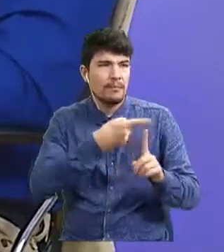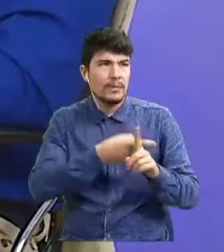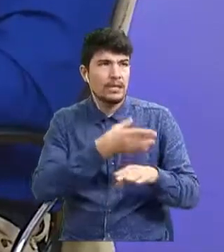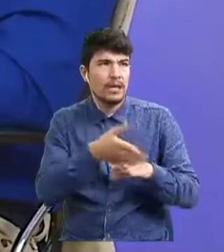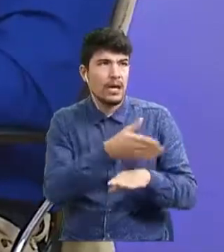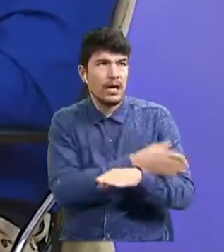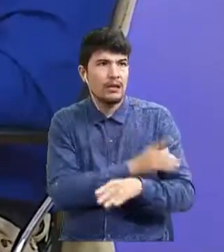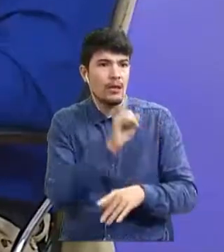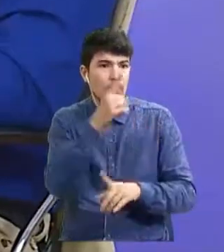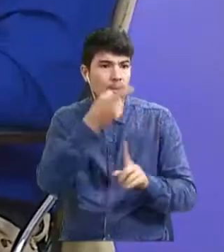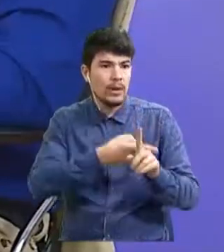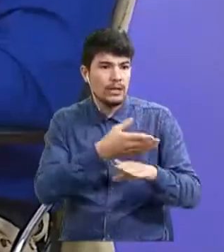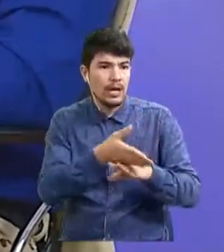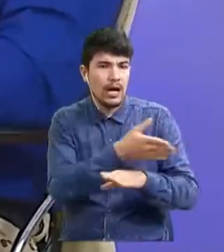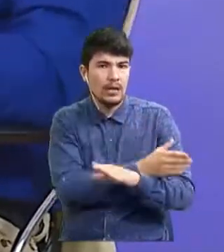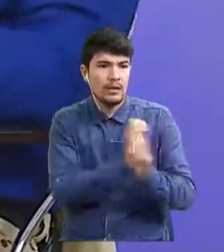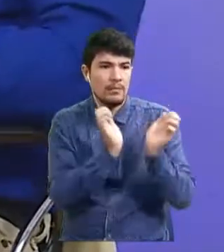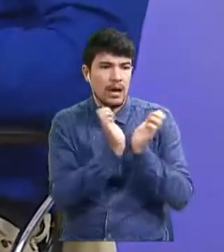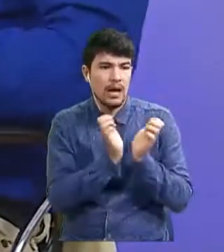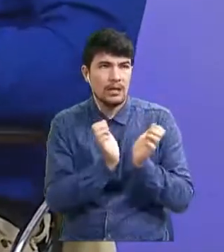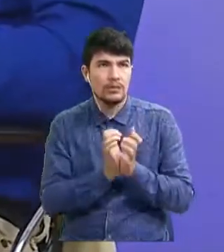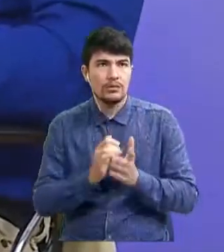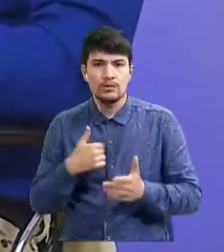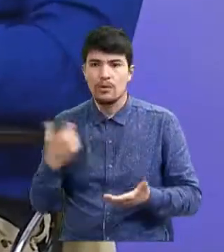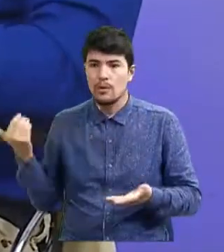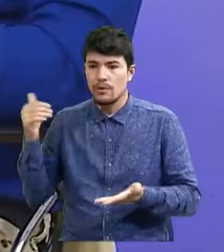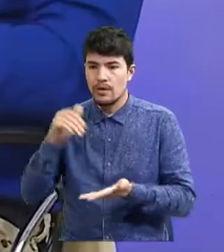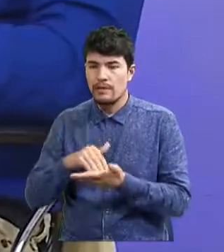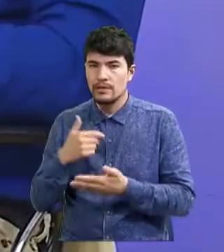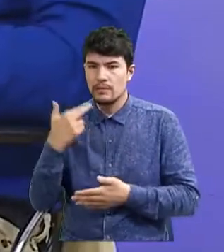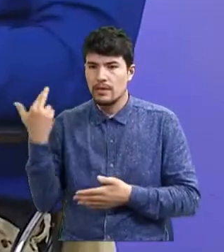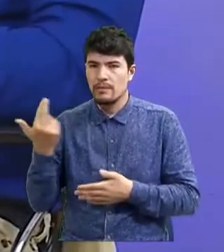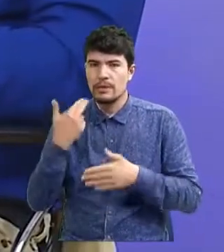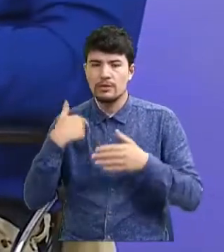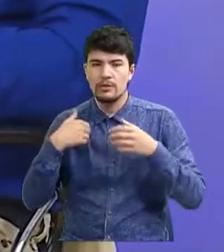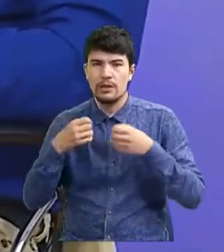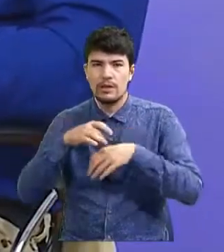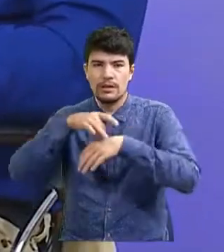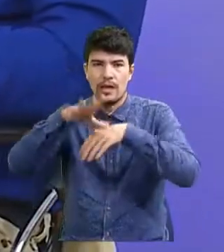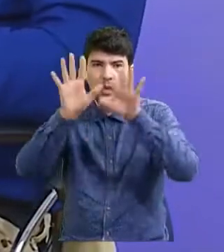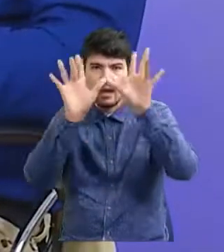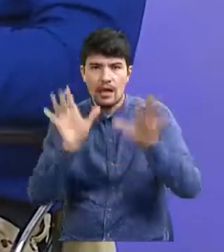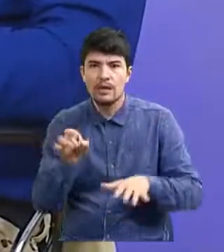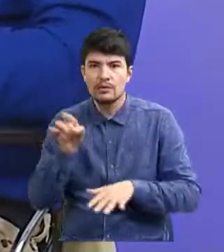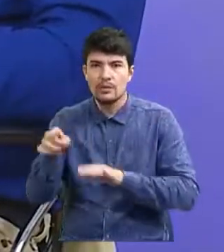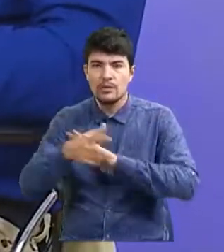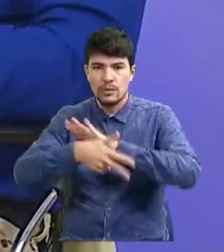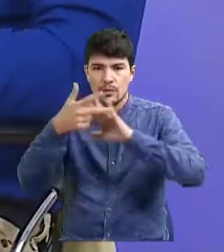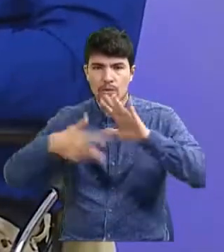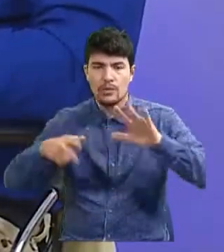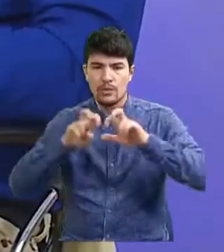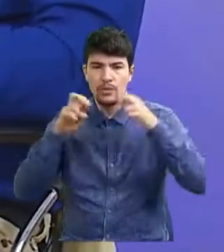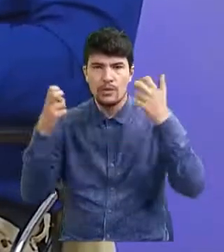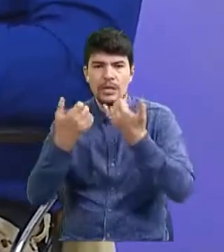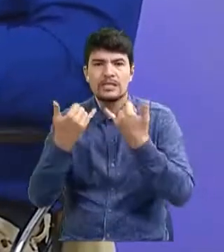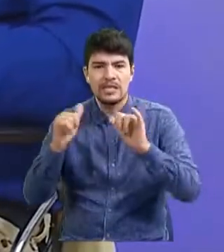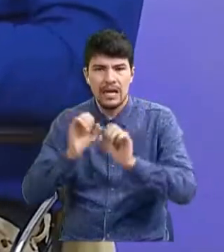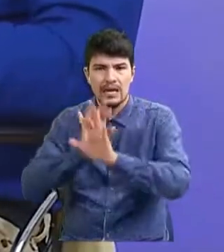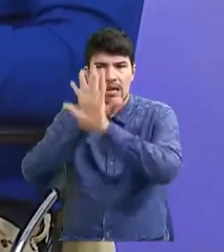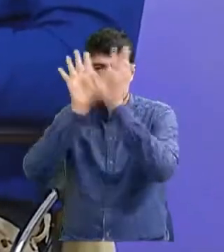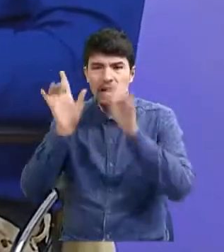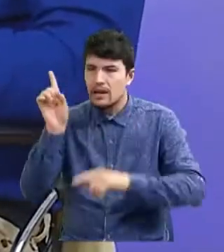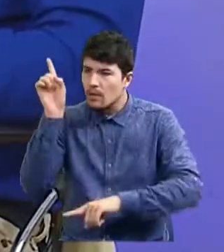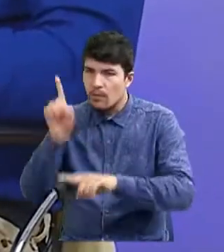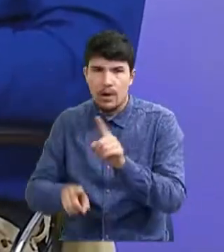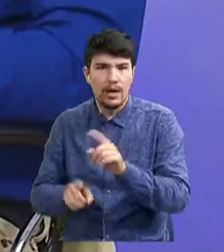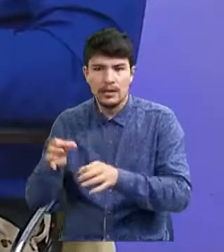de un mes ya de mayo. Bueno, yo vuelvo y repito, esto es una cortina de humo distractora. La Corte Constitucional ha sido clara en decir que no se